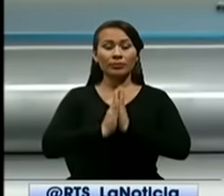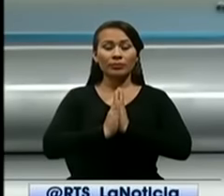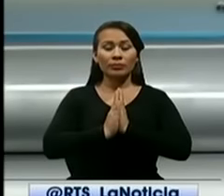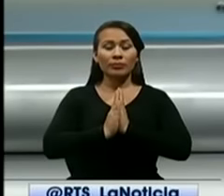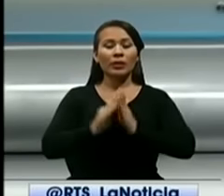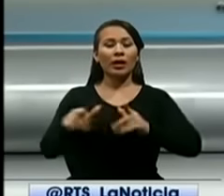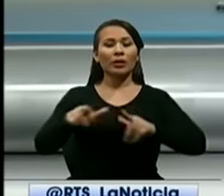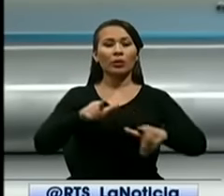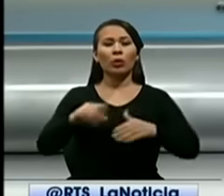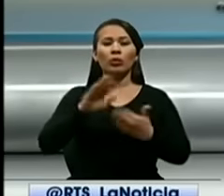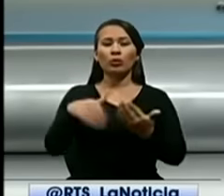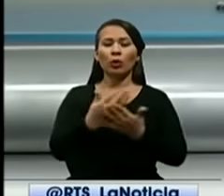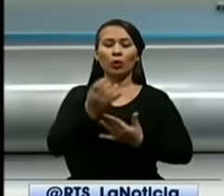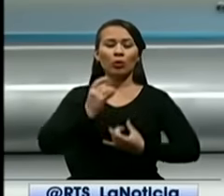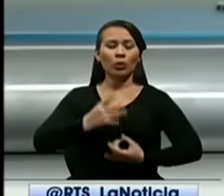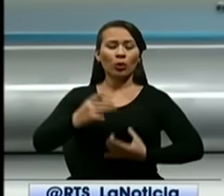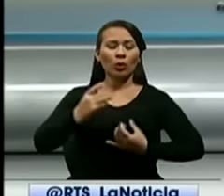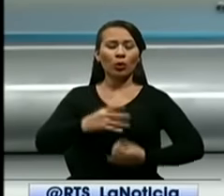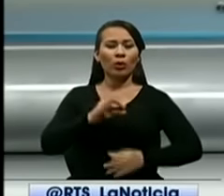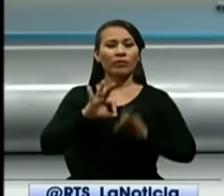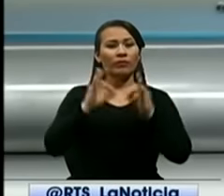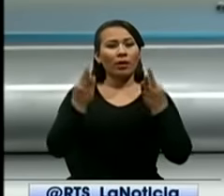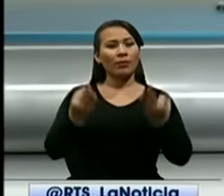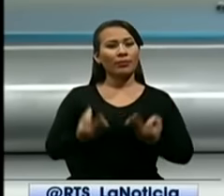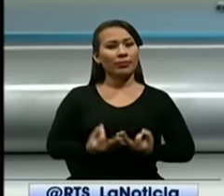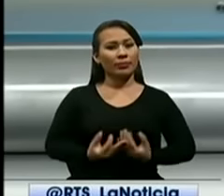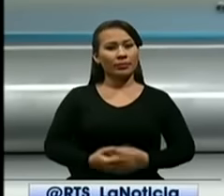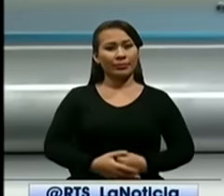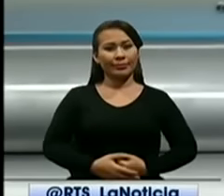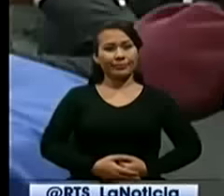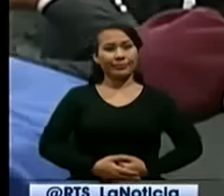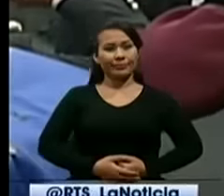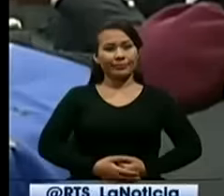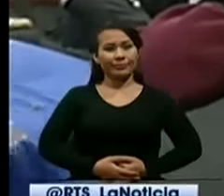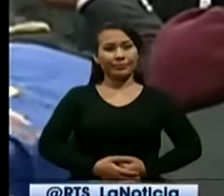en medio del dolor de los familiares.